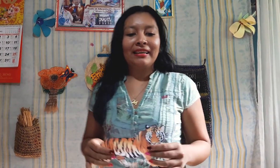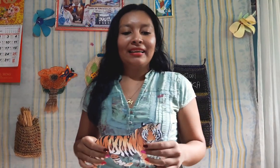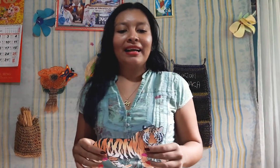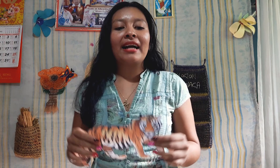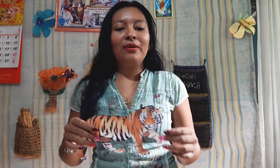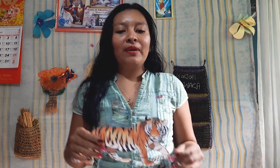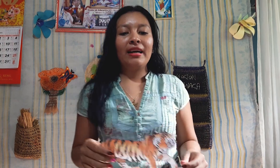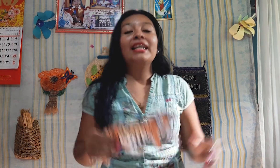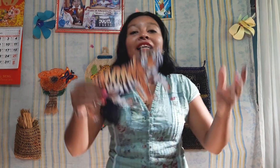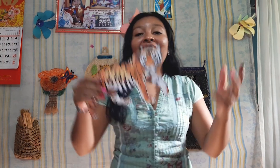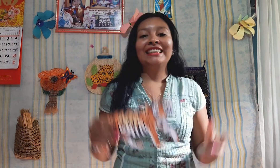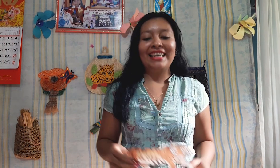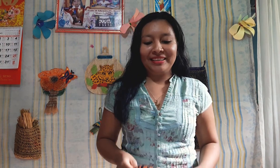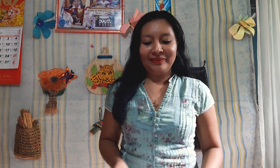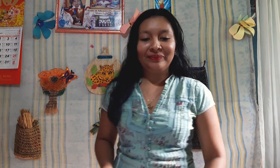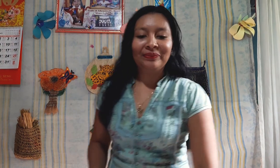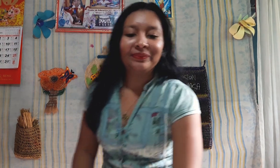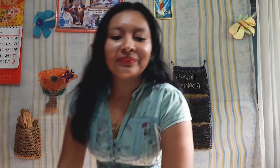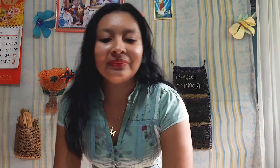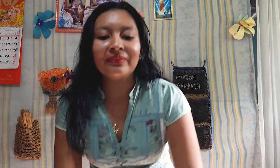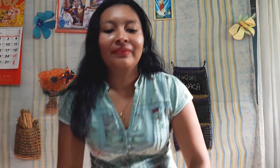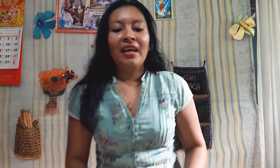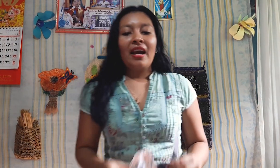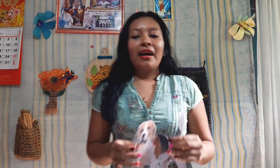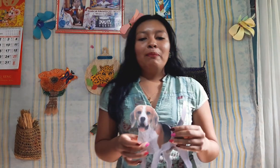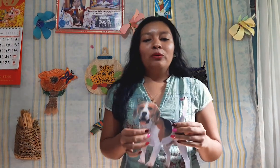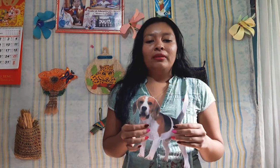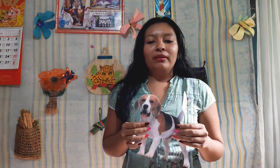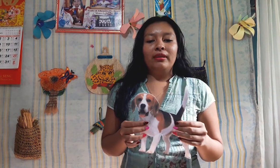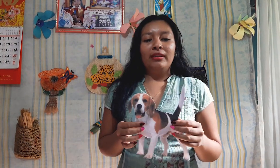panpasya kakiuna kiri desta